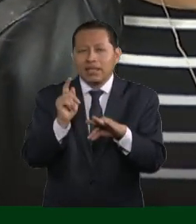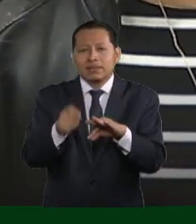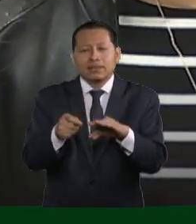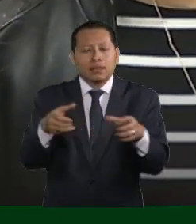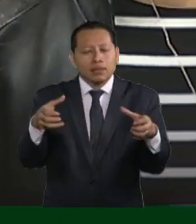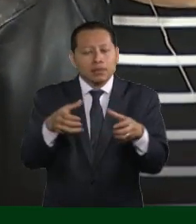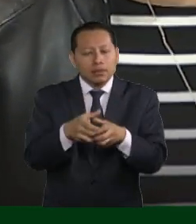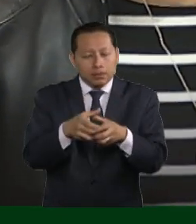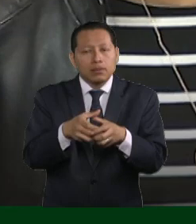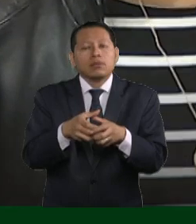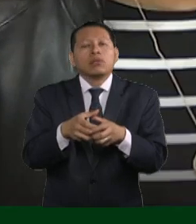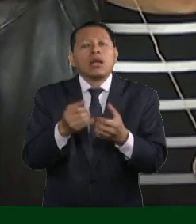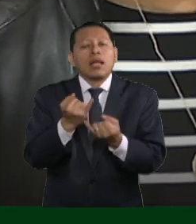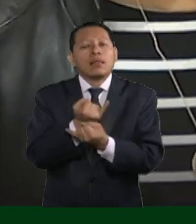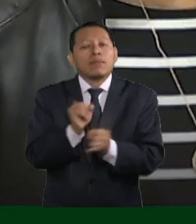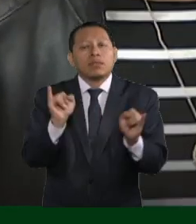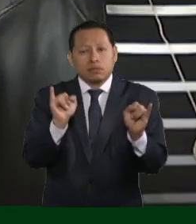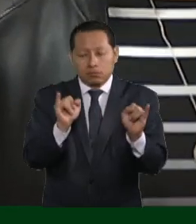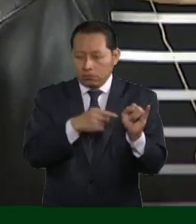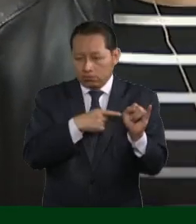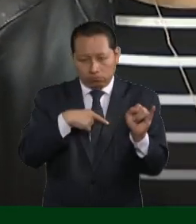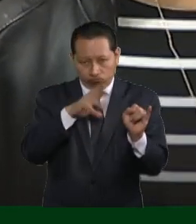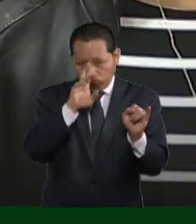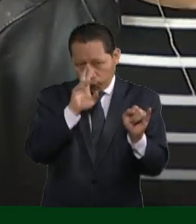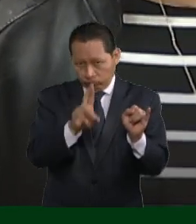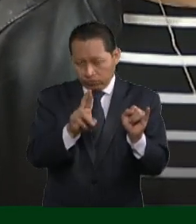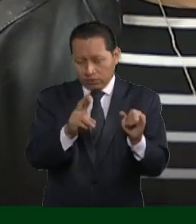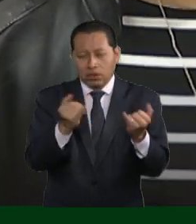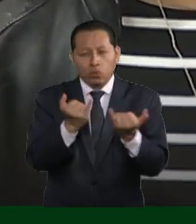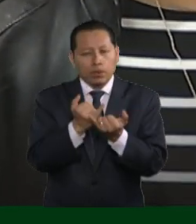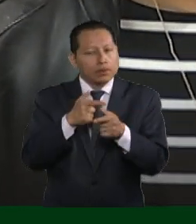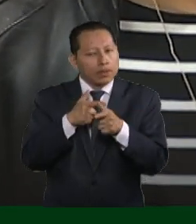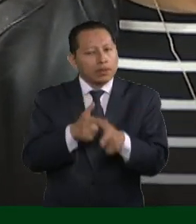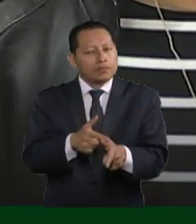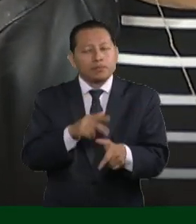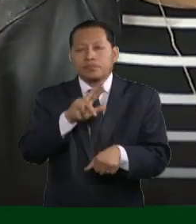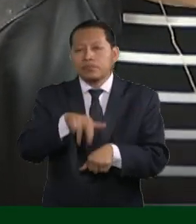organismos constitucionalmente autónomos, de seguir siendo una